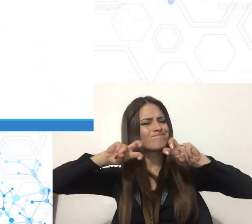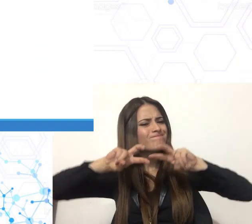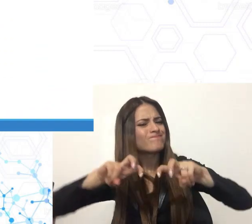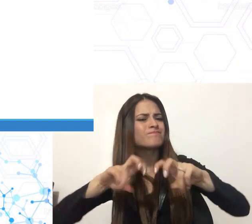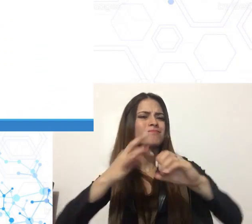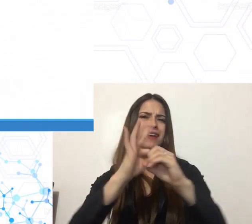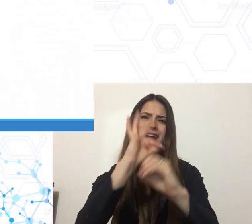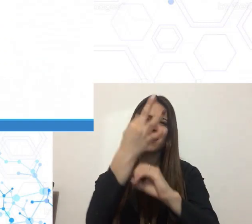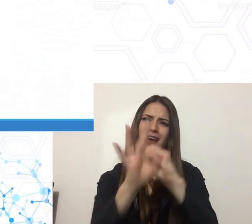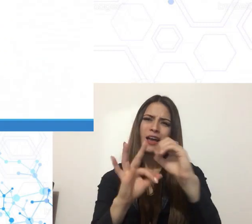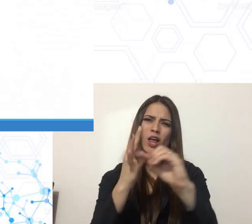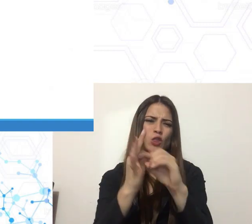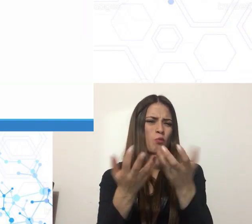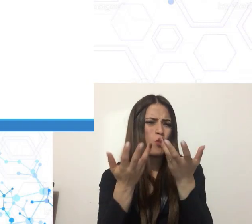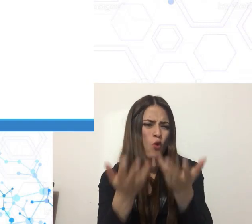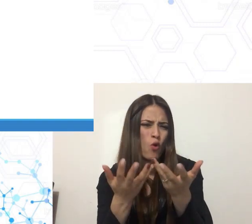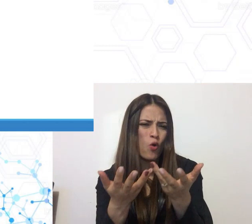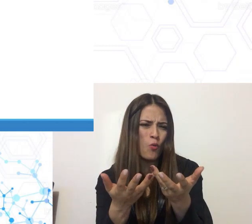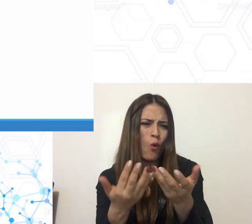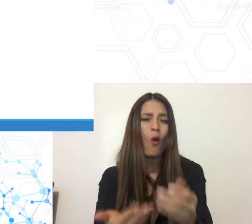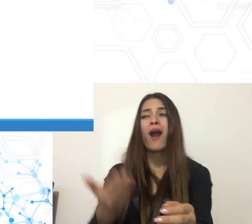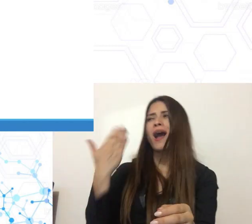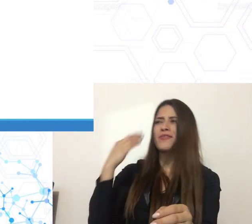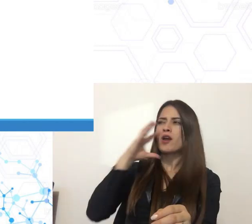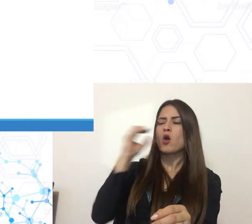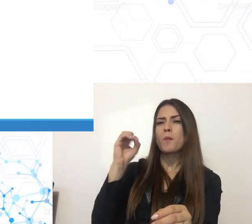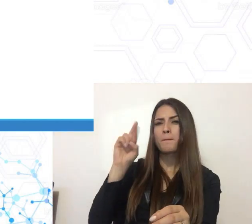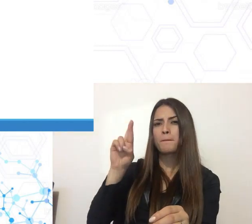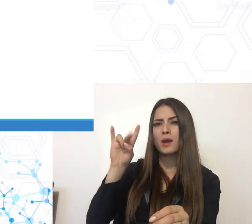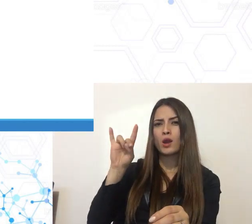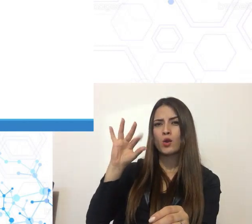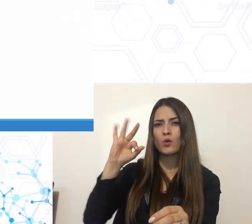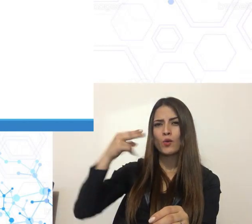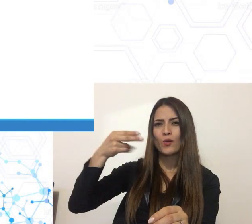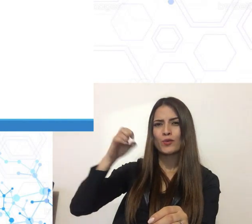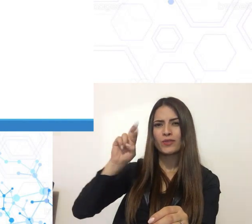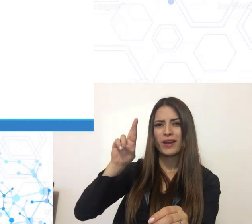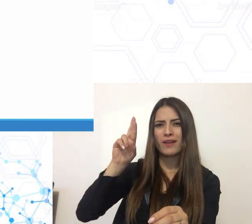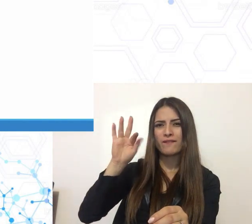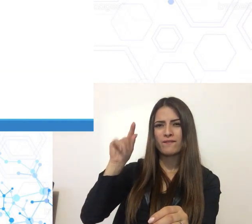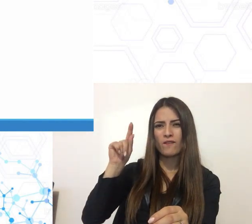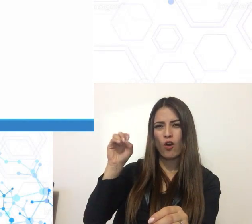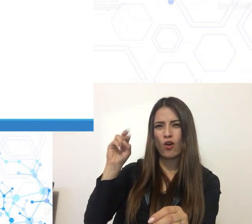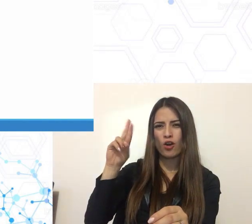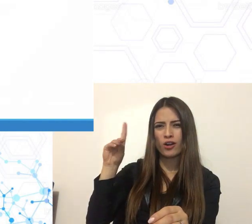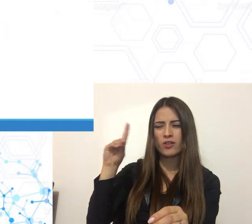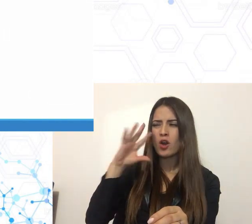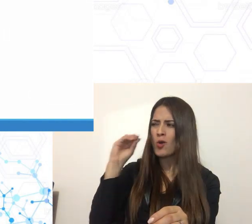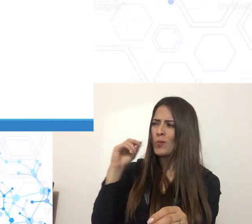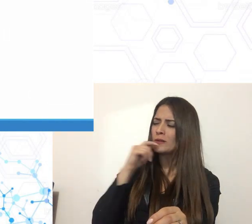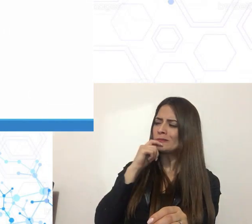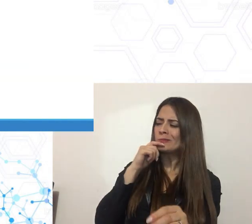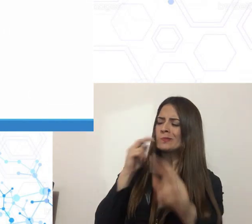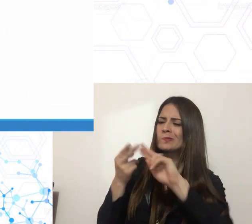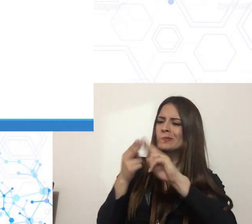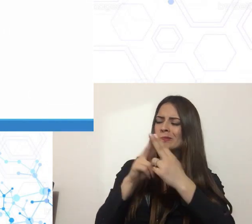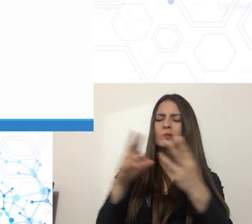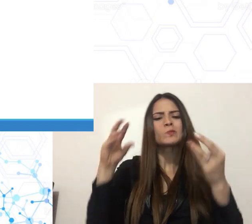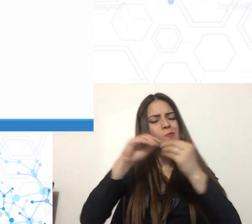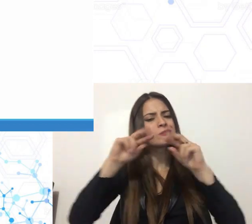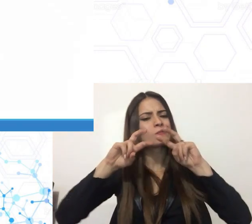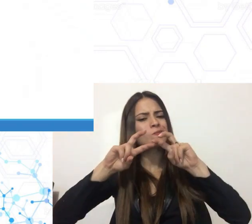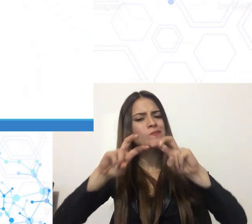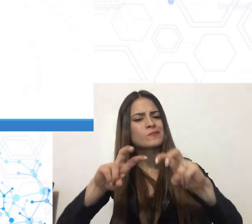Entonces Niels Bohr lo que hace es tomar, obviamente ubicándose en el modelo de Rutherford, y dice que